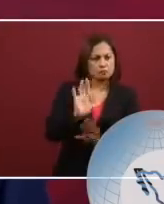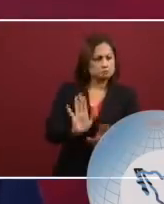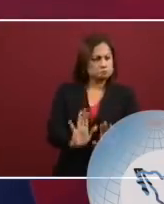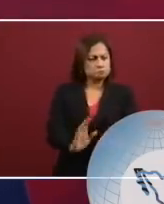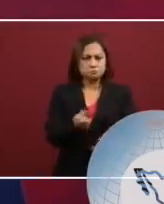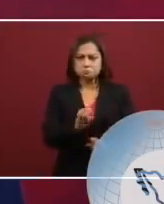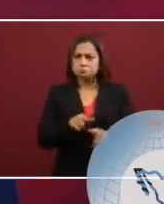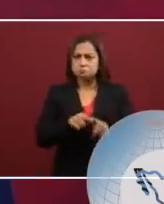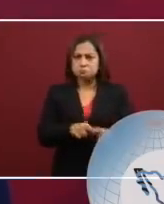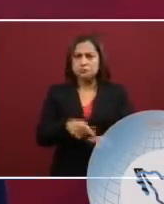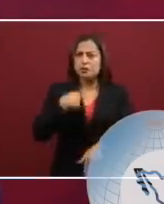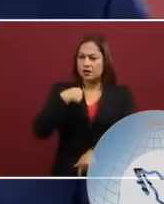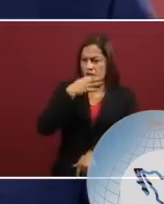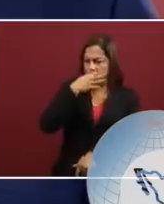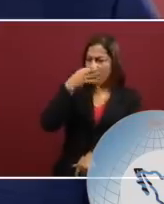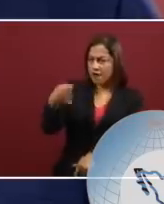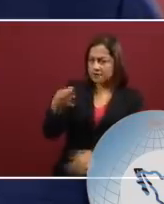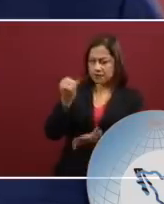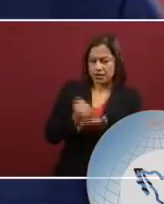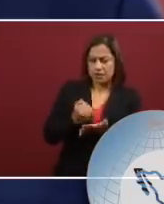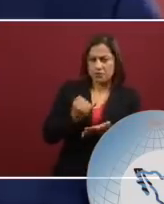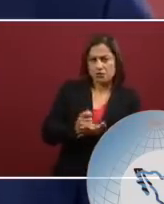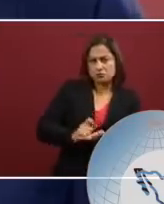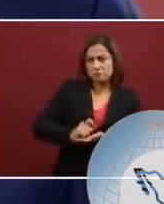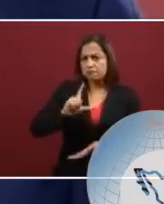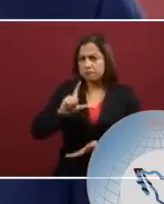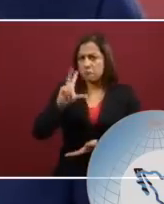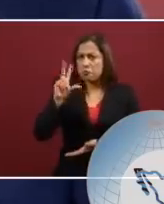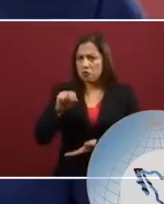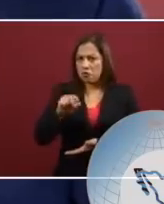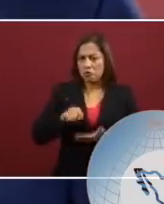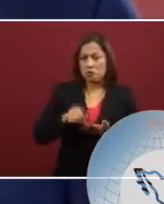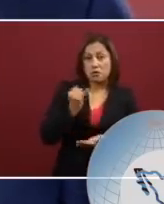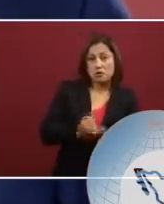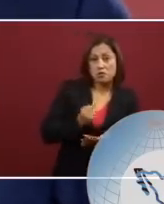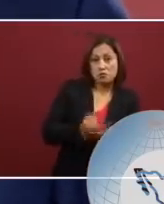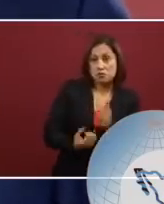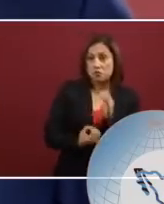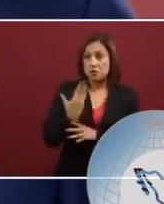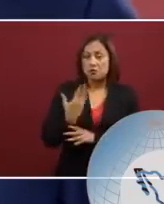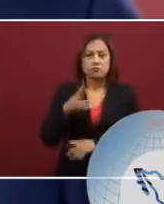Dije, no van a aumentar los impuestos, no van a haber impuestos nuevos, eso se cumple.